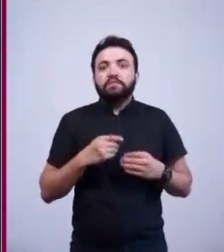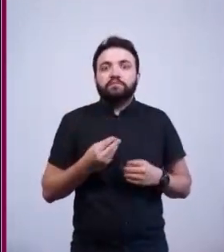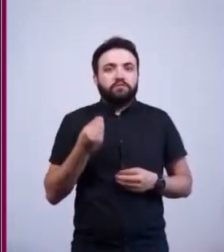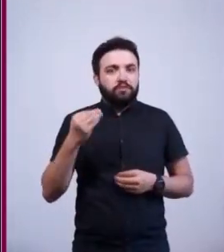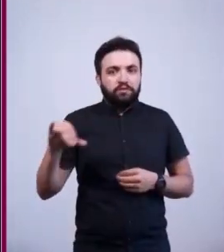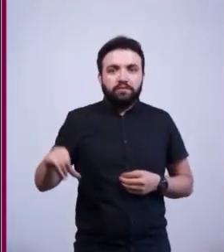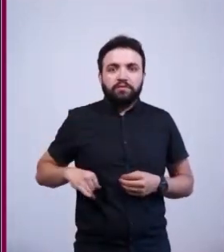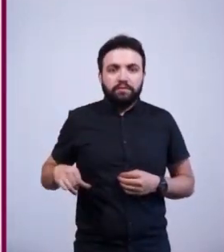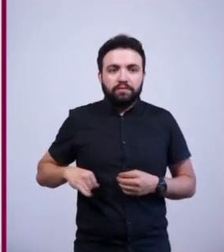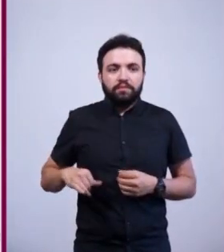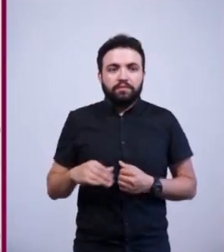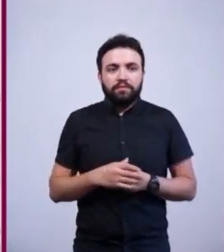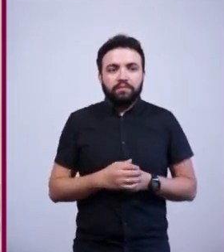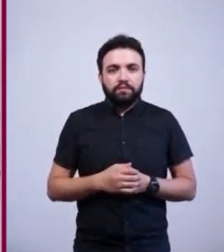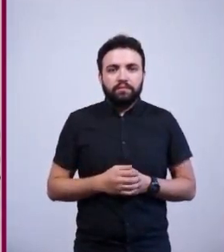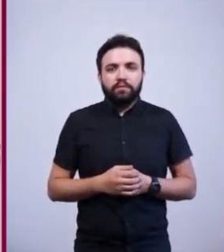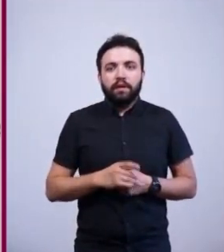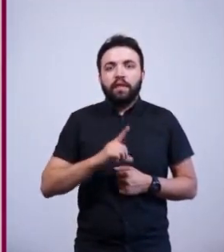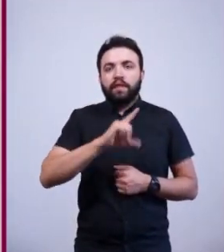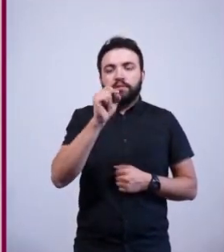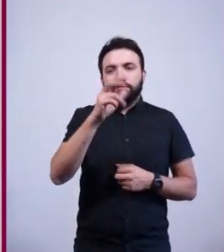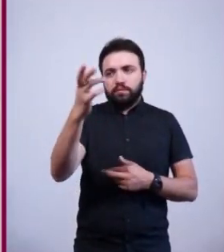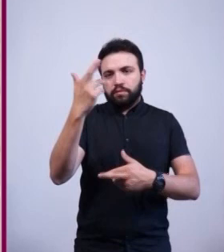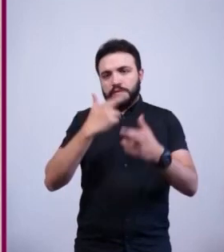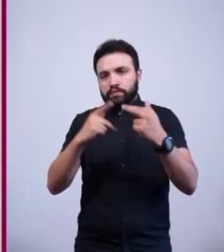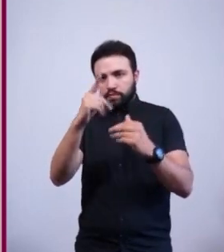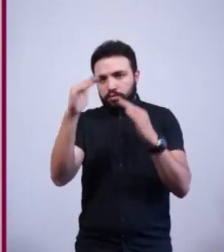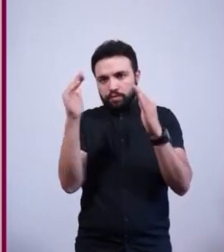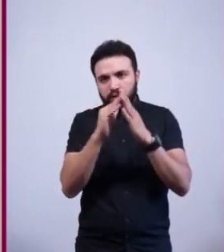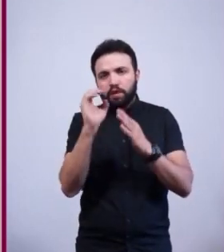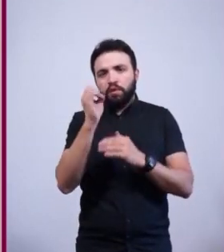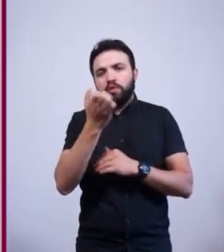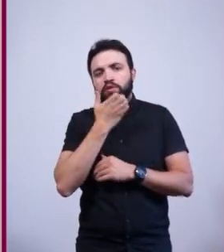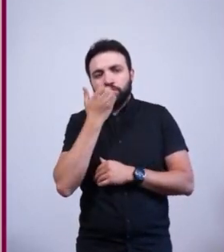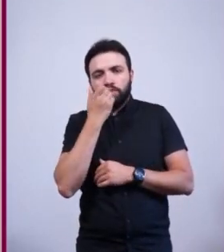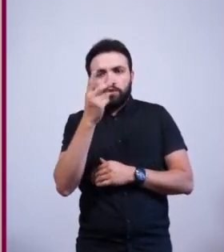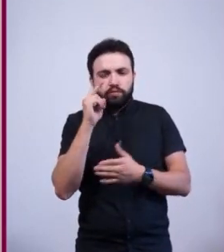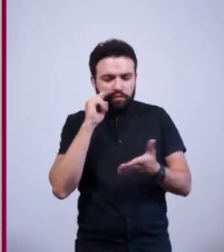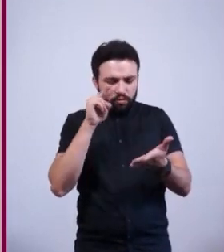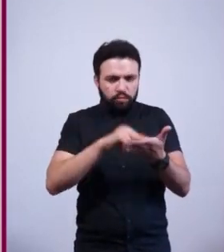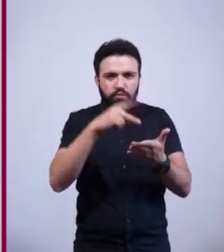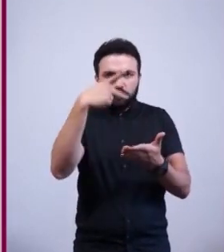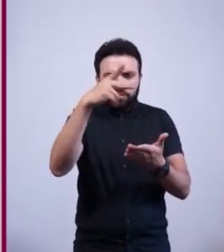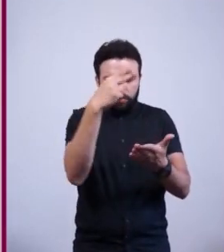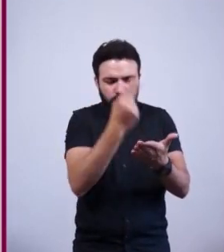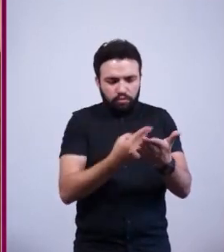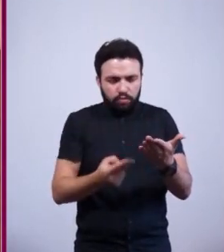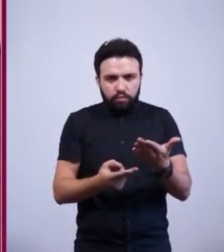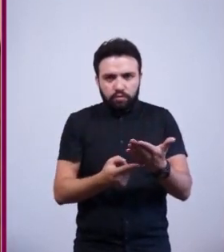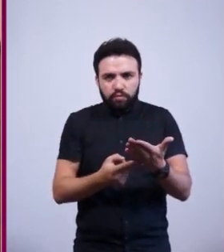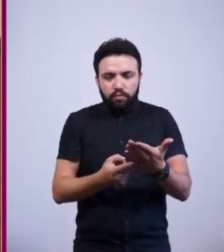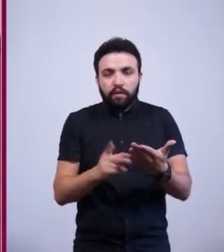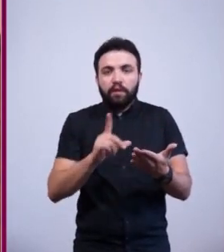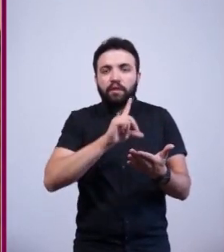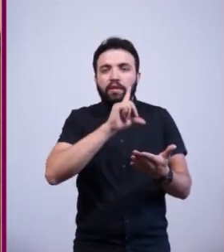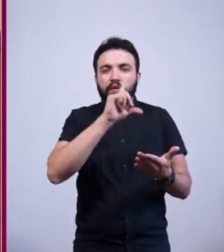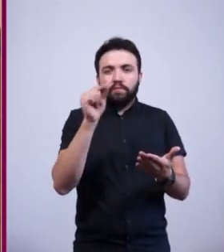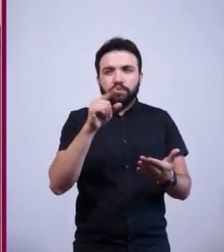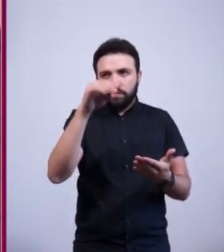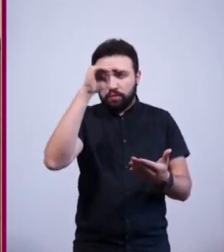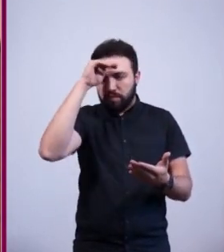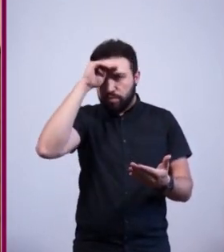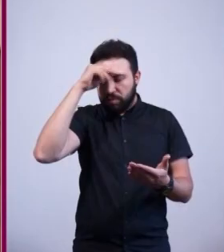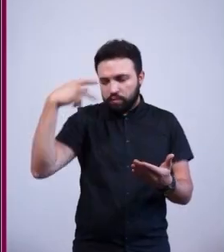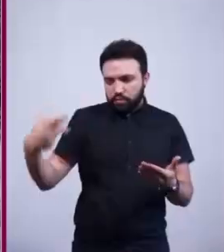interesantes. Regresa a tu casa o escuela y observa tus fotos y dibujos. Hazte las siguientes